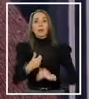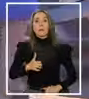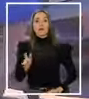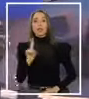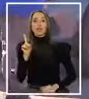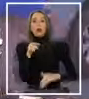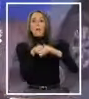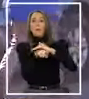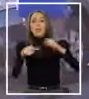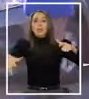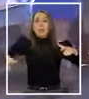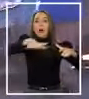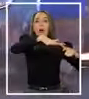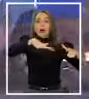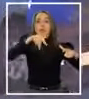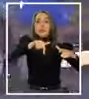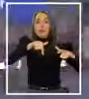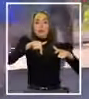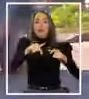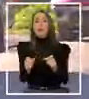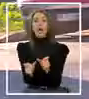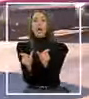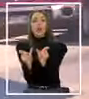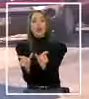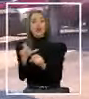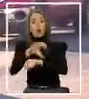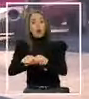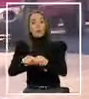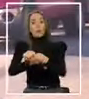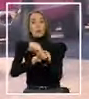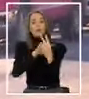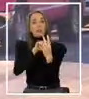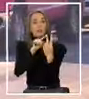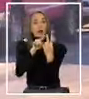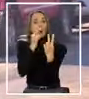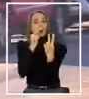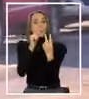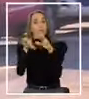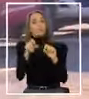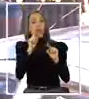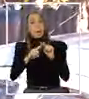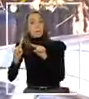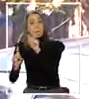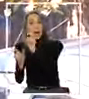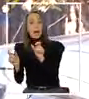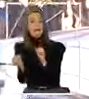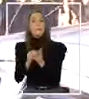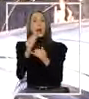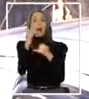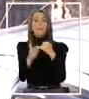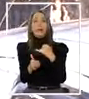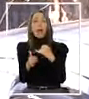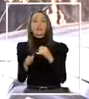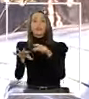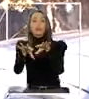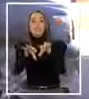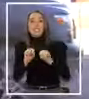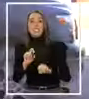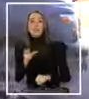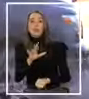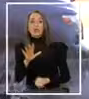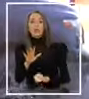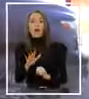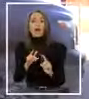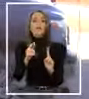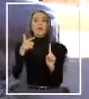tampoco. En el control de la detención de 2 de los secuestradores, se les amplió el plazo por secuestro agravado y